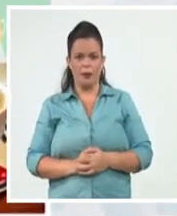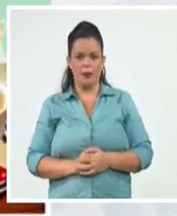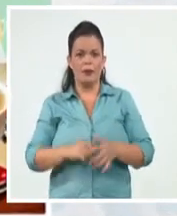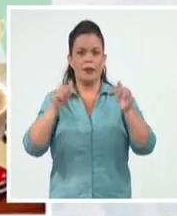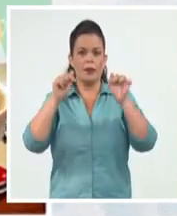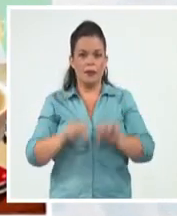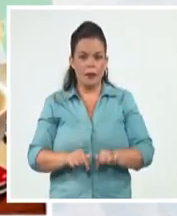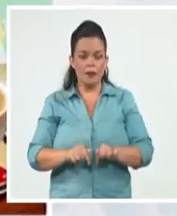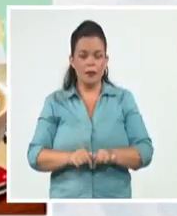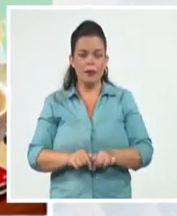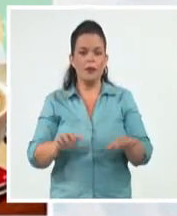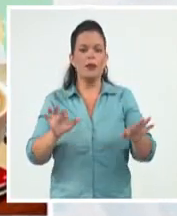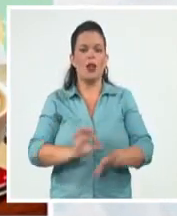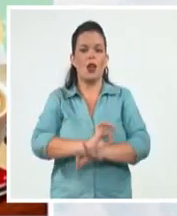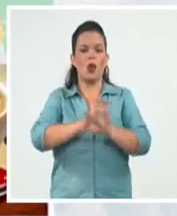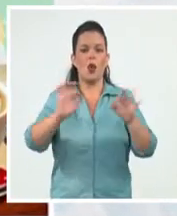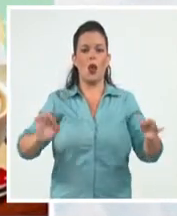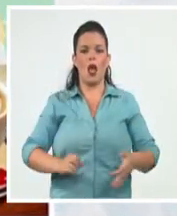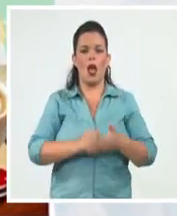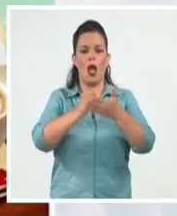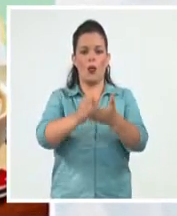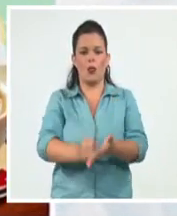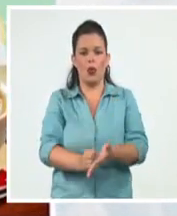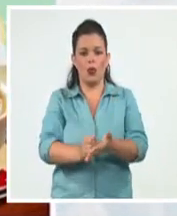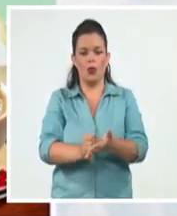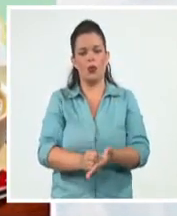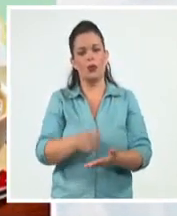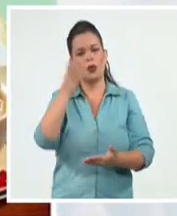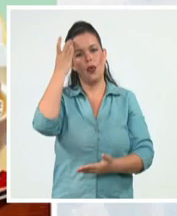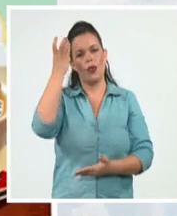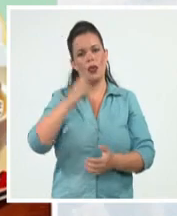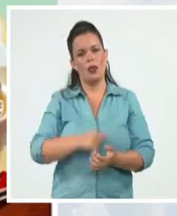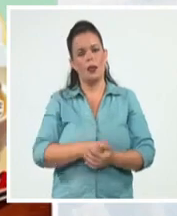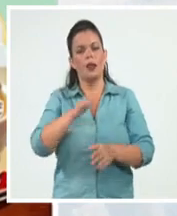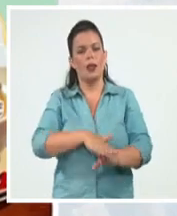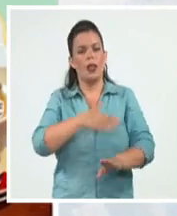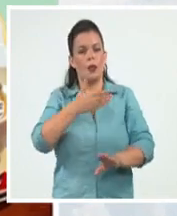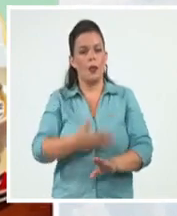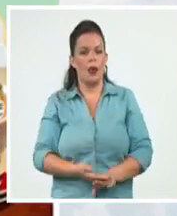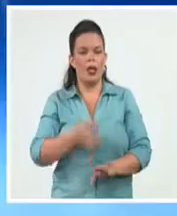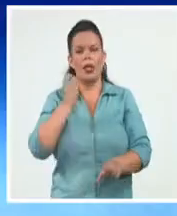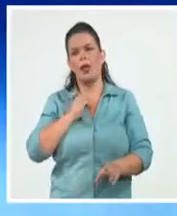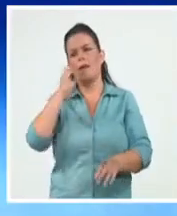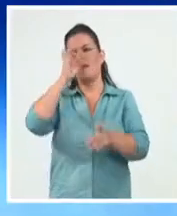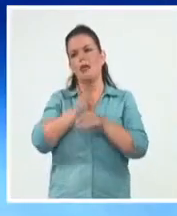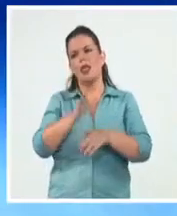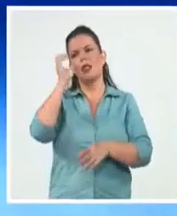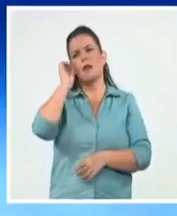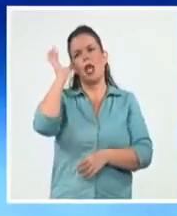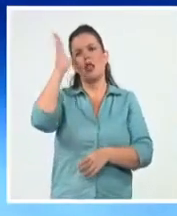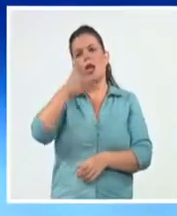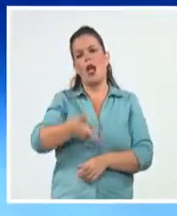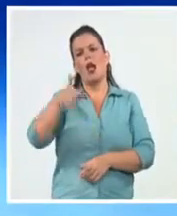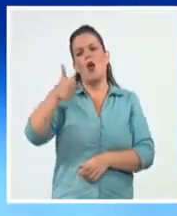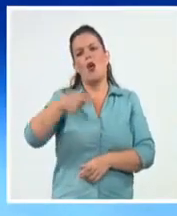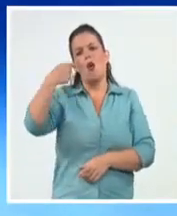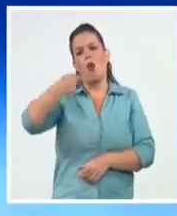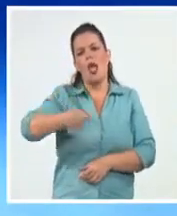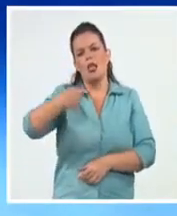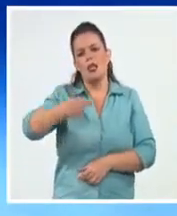parte de los ejecutores de la violencia. Y por supuesto después, bueno, después denunciar juicios falsos, condenas excesivas y más y más